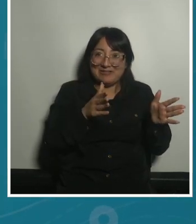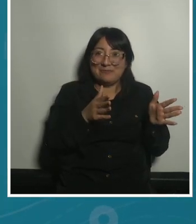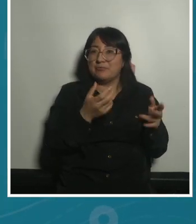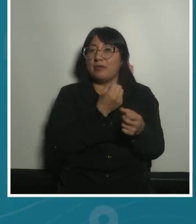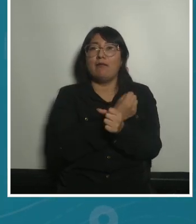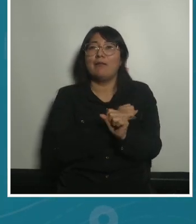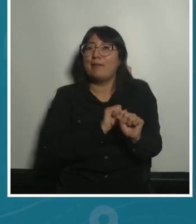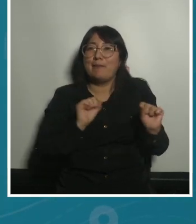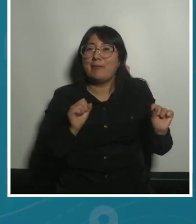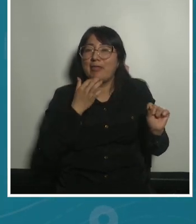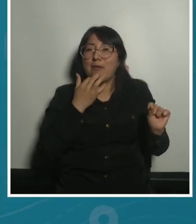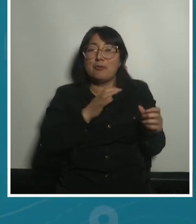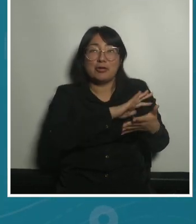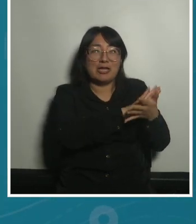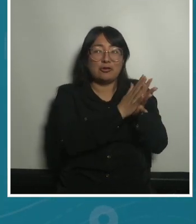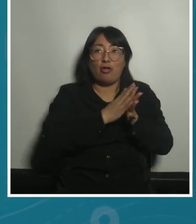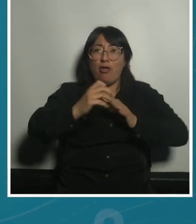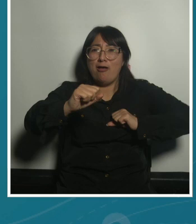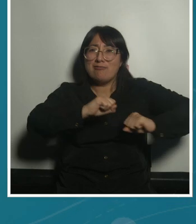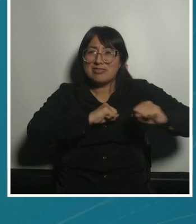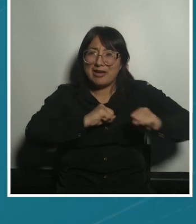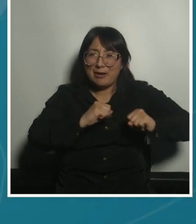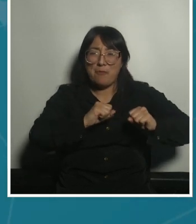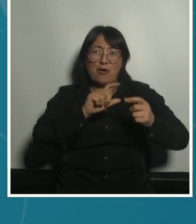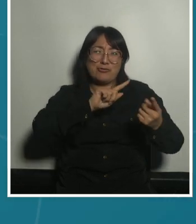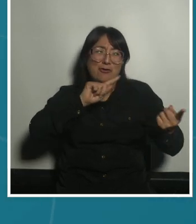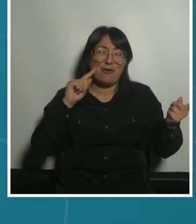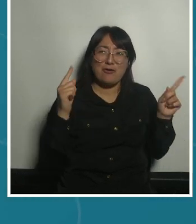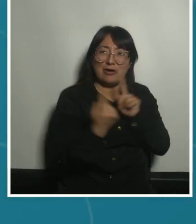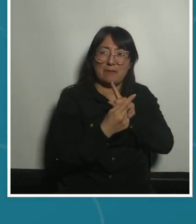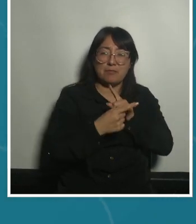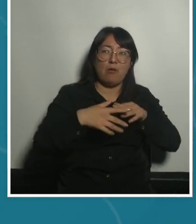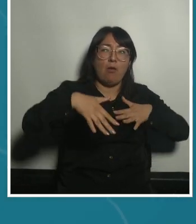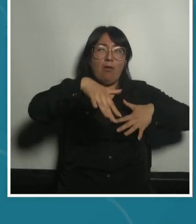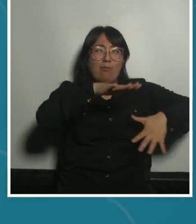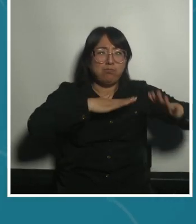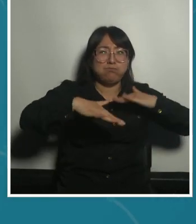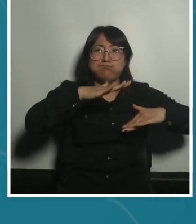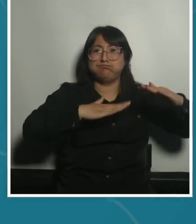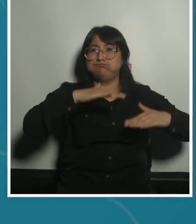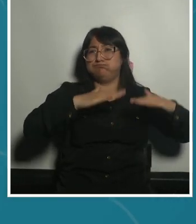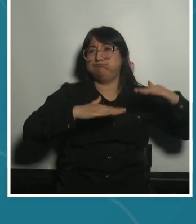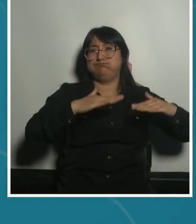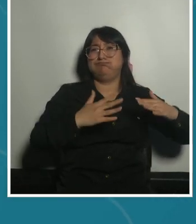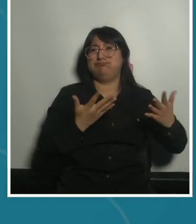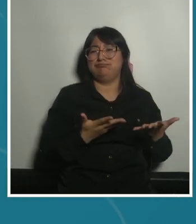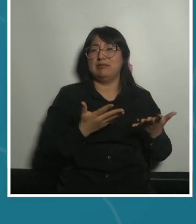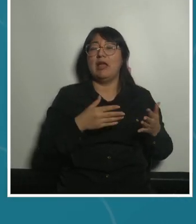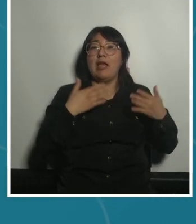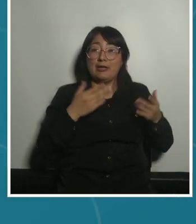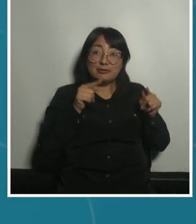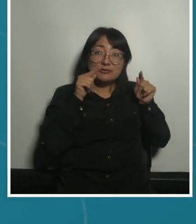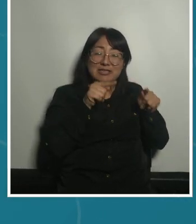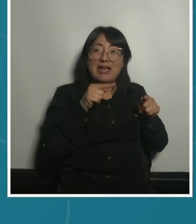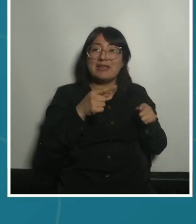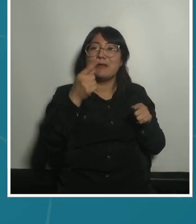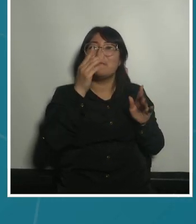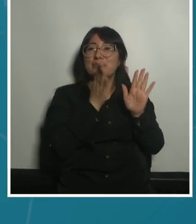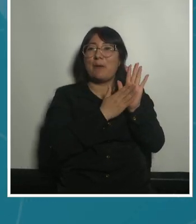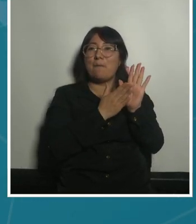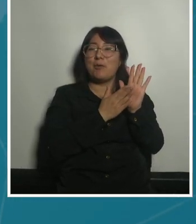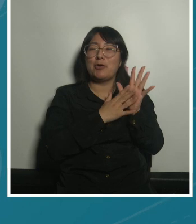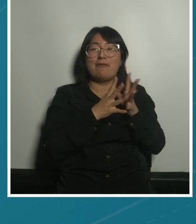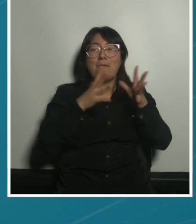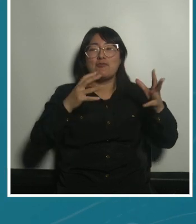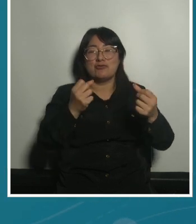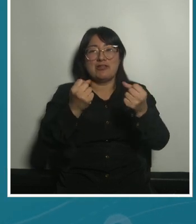posibilidad porque todos los terremotos con los cambios verticales están desordenándonos esa evidencia. Y hay que poner entonces ahí a prueba mucha